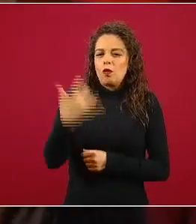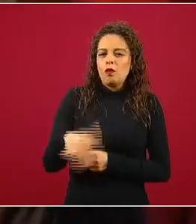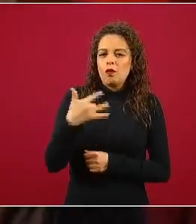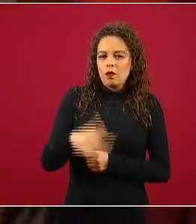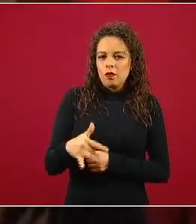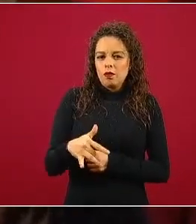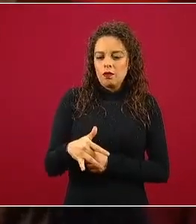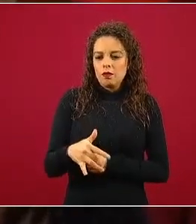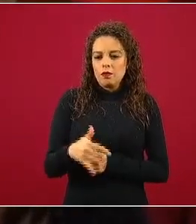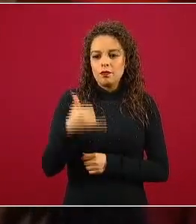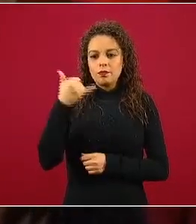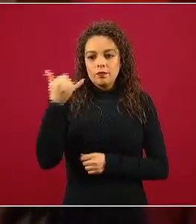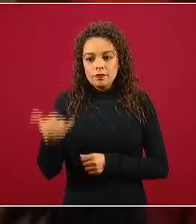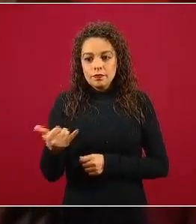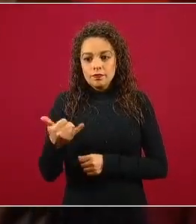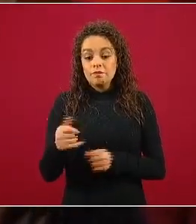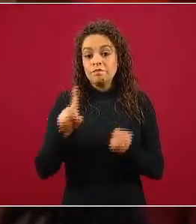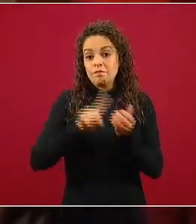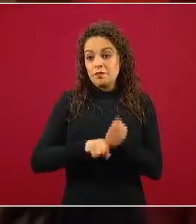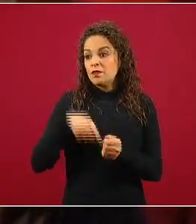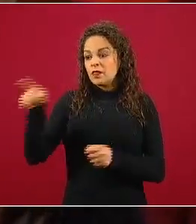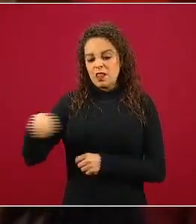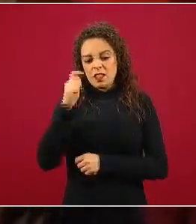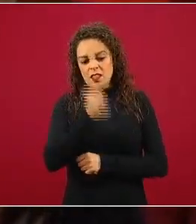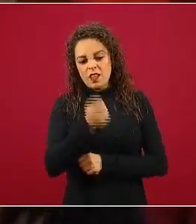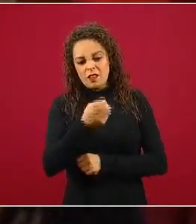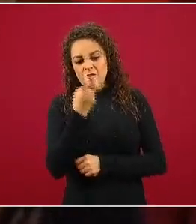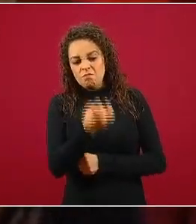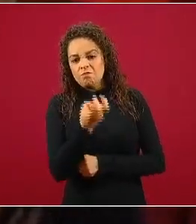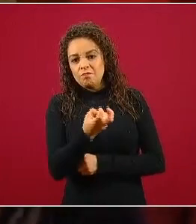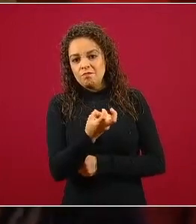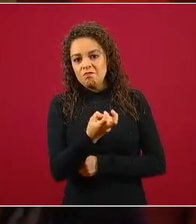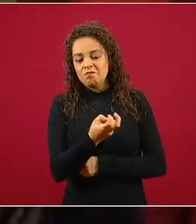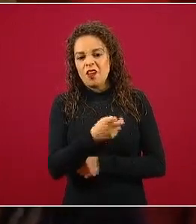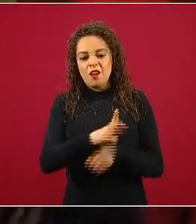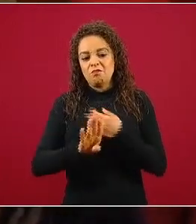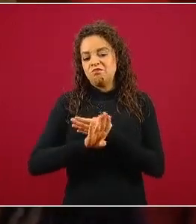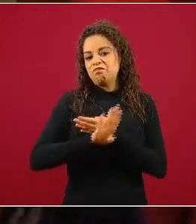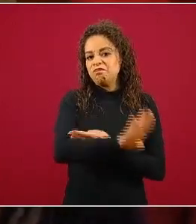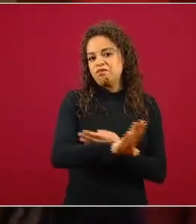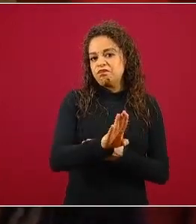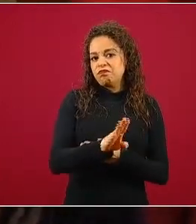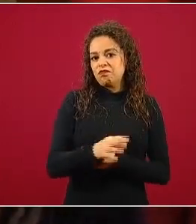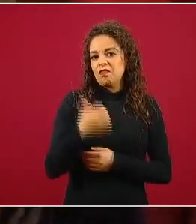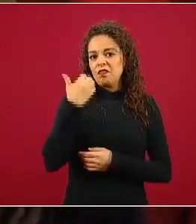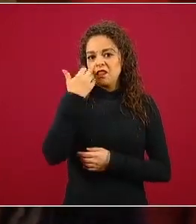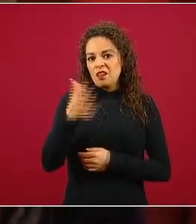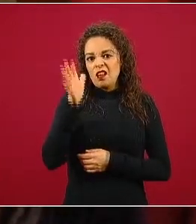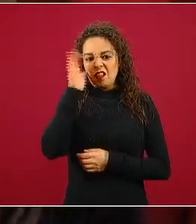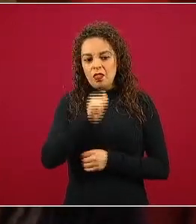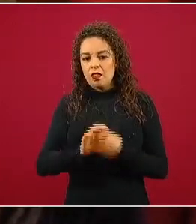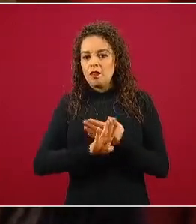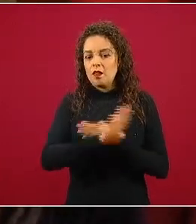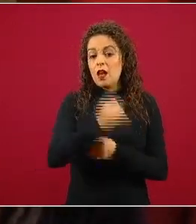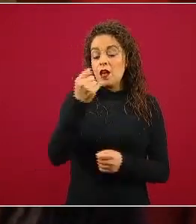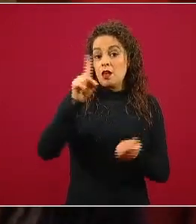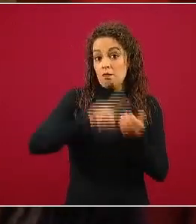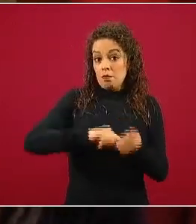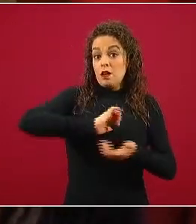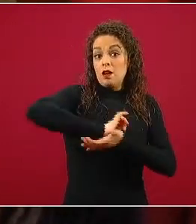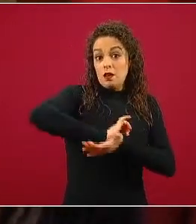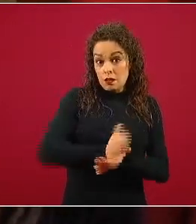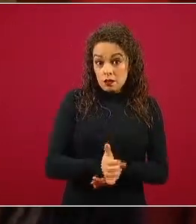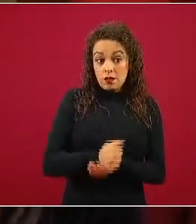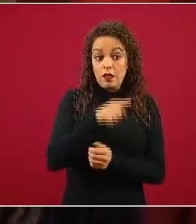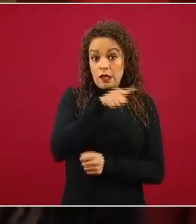pueden ser tachados, ¿no? Muchas veces esto de rechazo e inclusive de discriminación hacia el personal